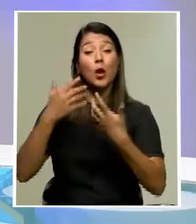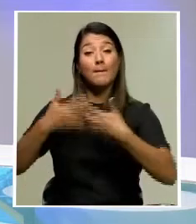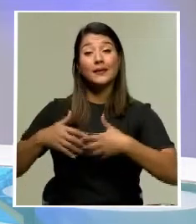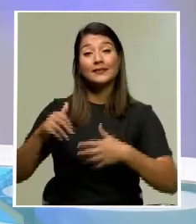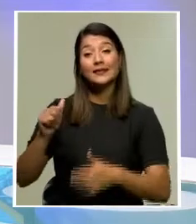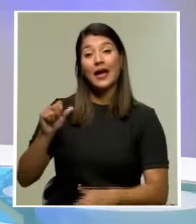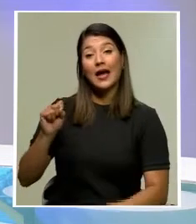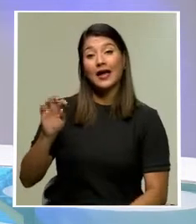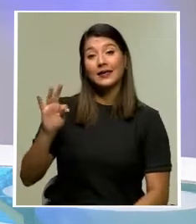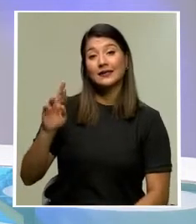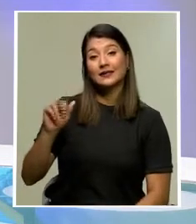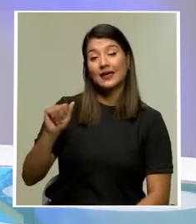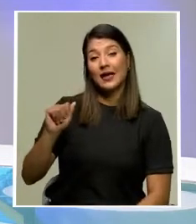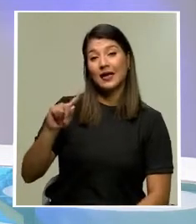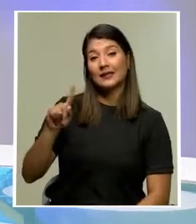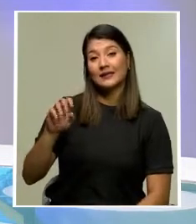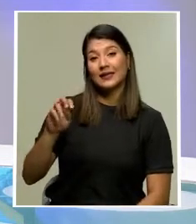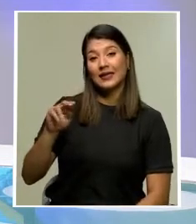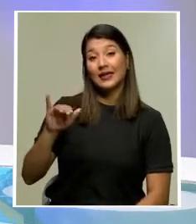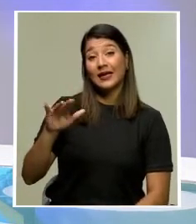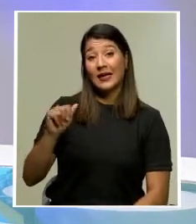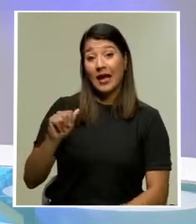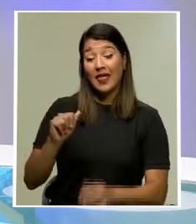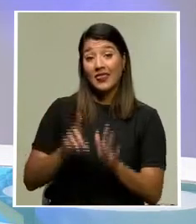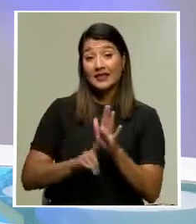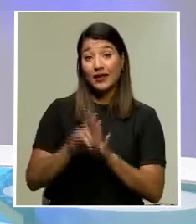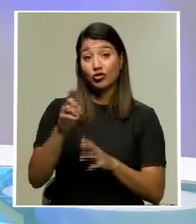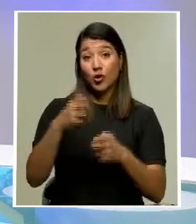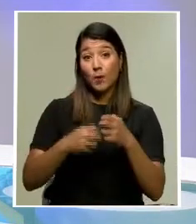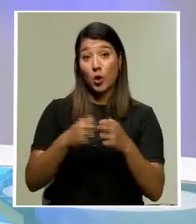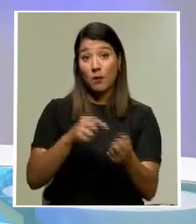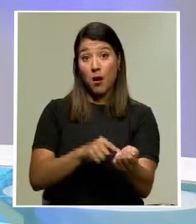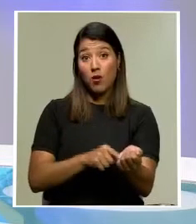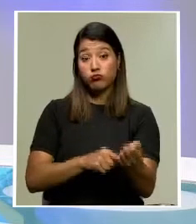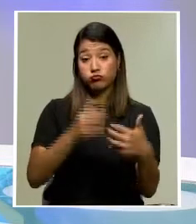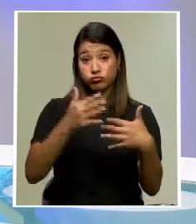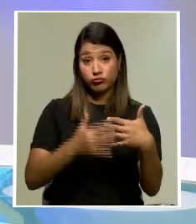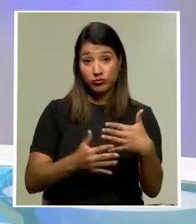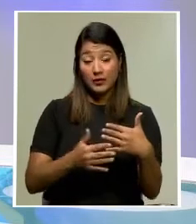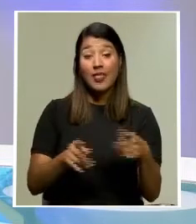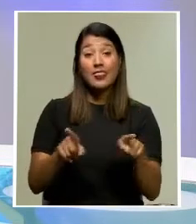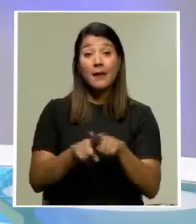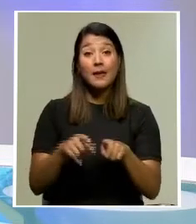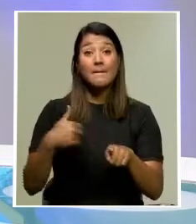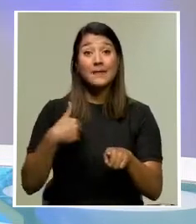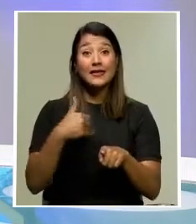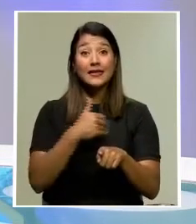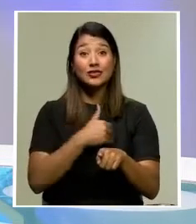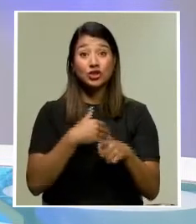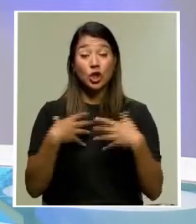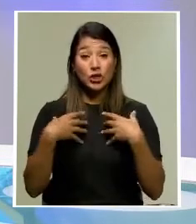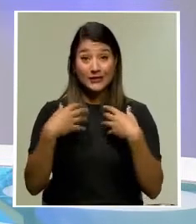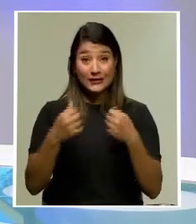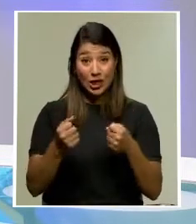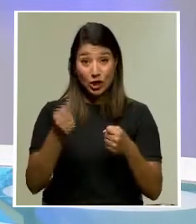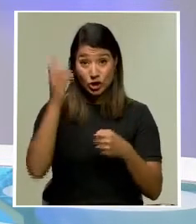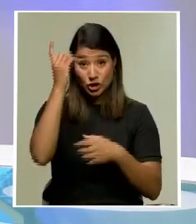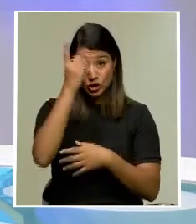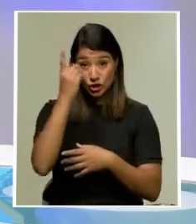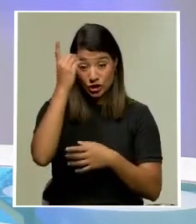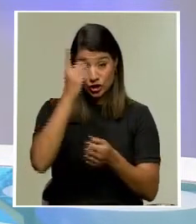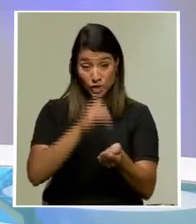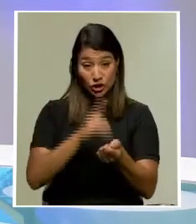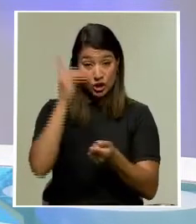COVID provoca coágulos sanguíneos. Salas además hizo un llamado a la población para que no descuide las